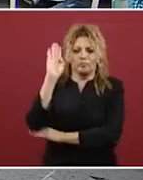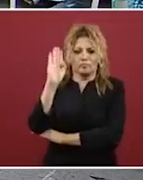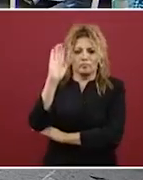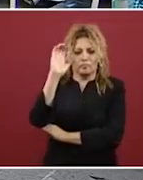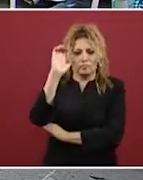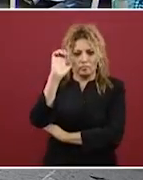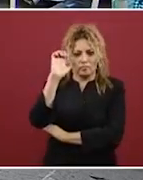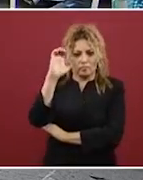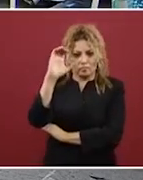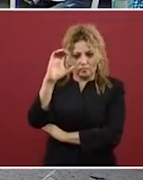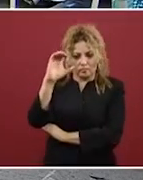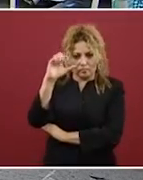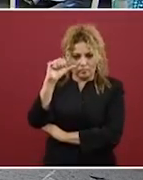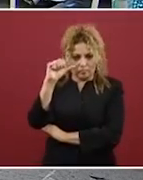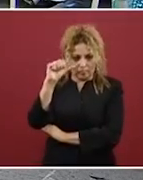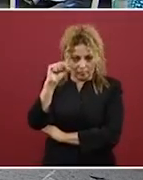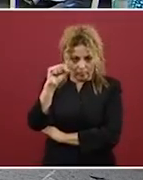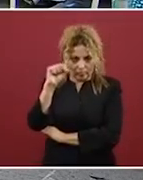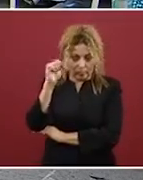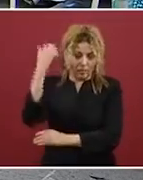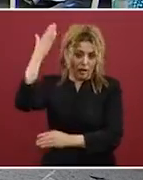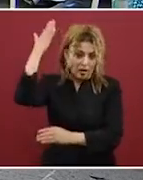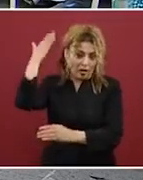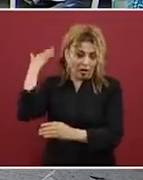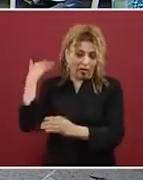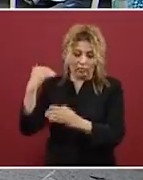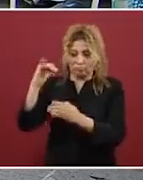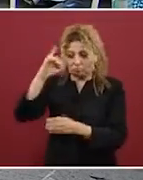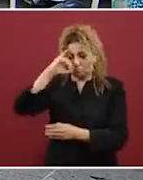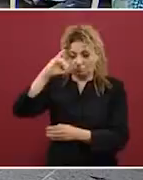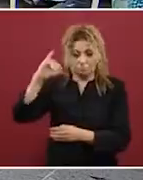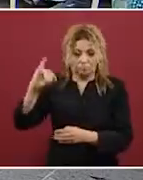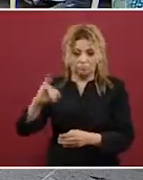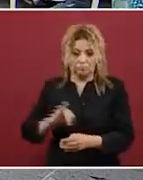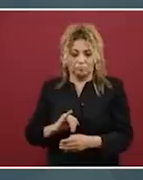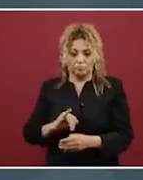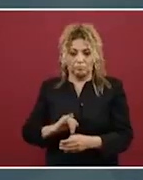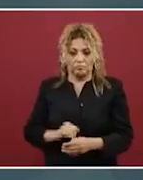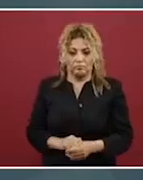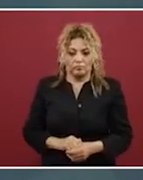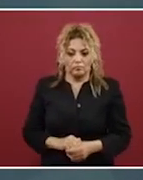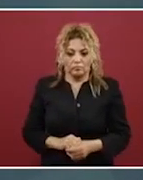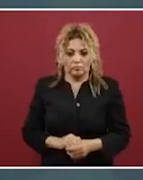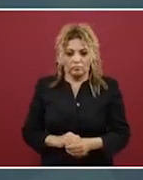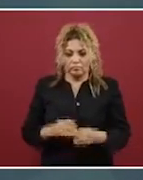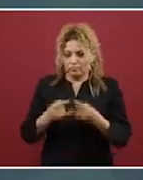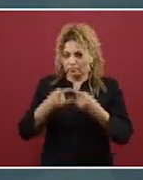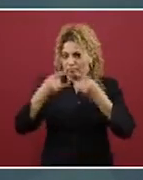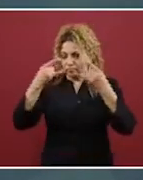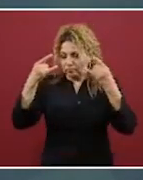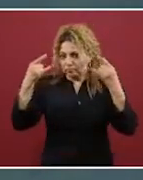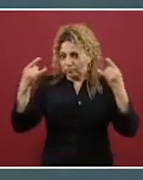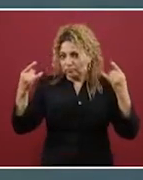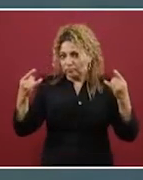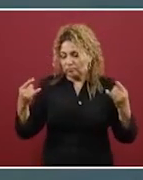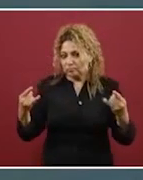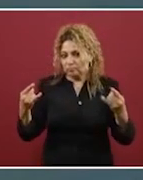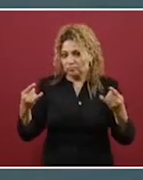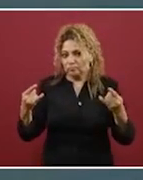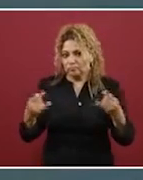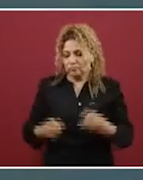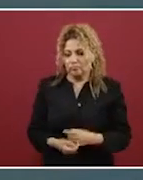como nunca había sucedido en la historia de méxico